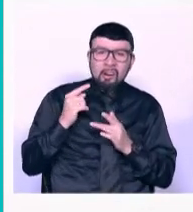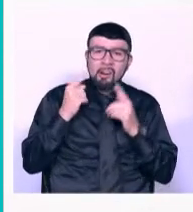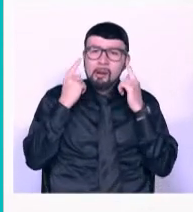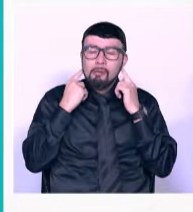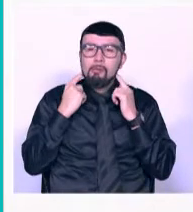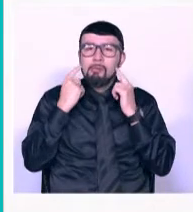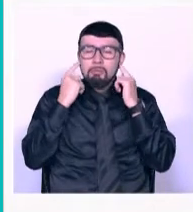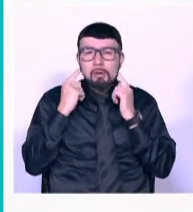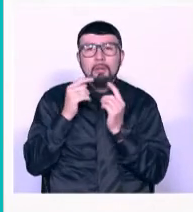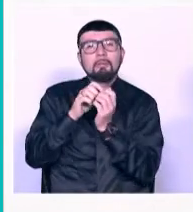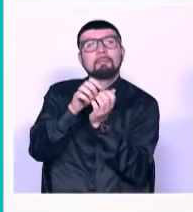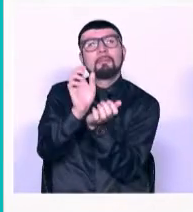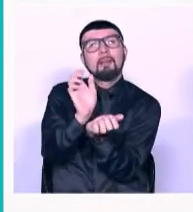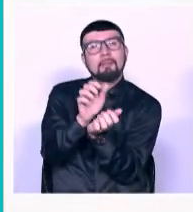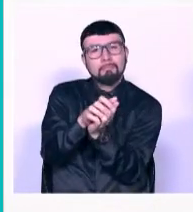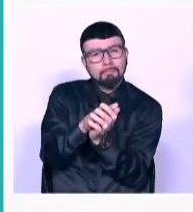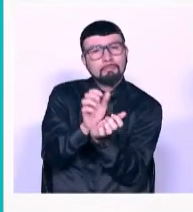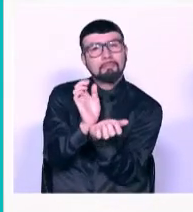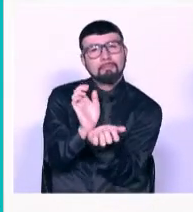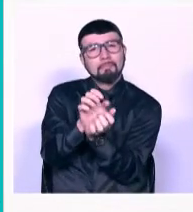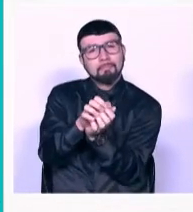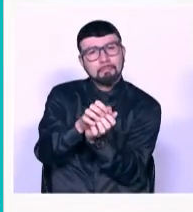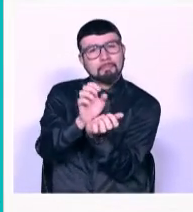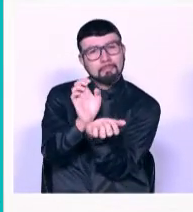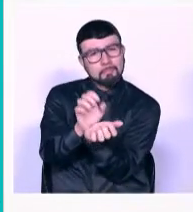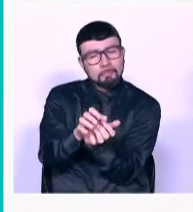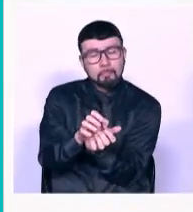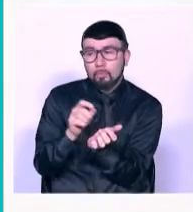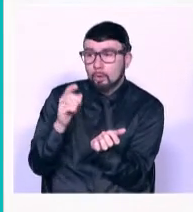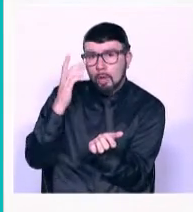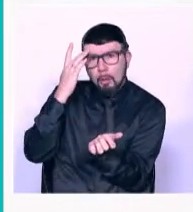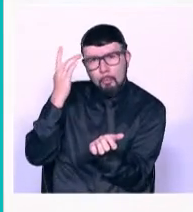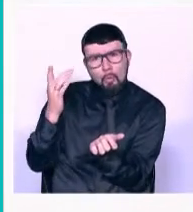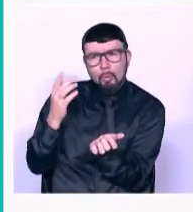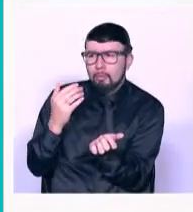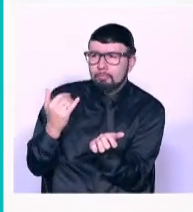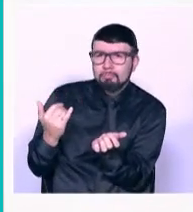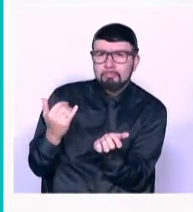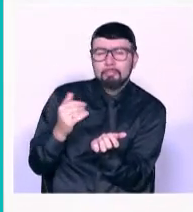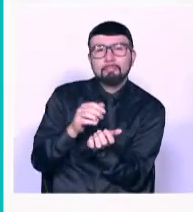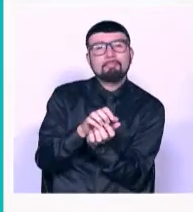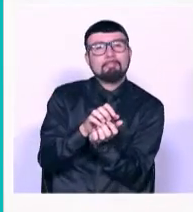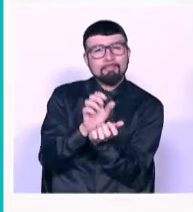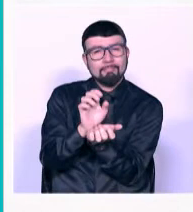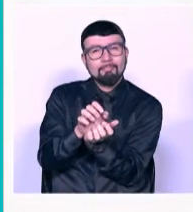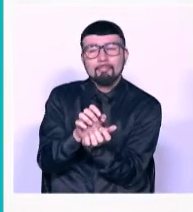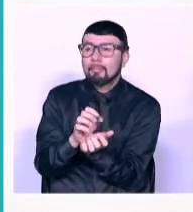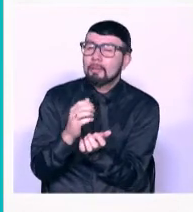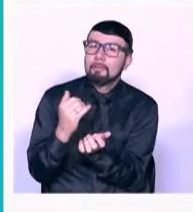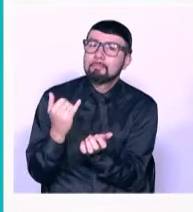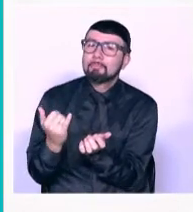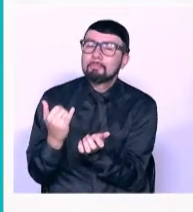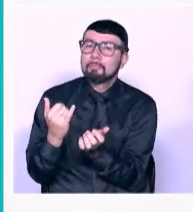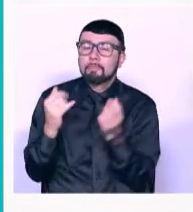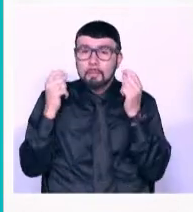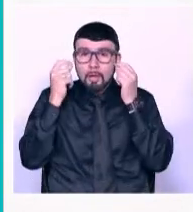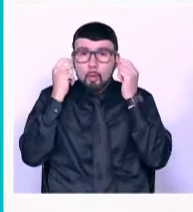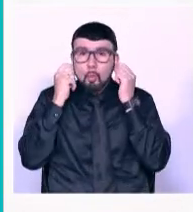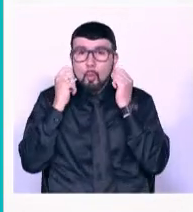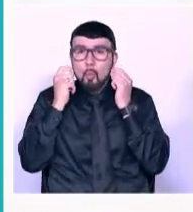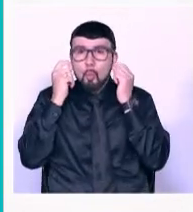temporomandibular, porque la articulación temporomandibular tiene en el hueso